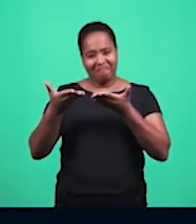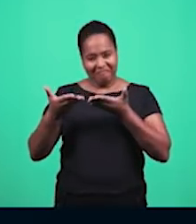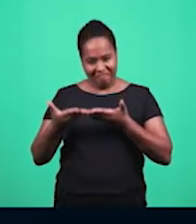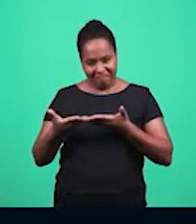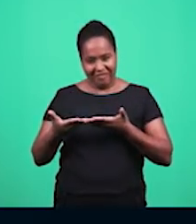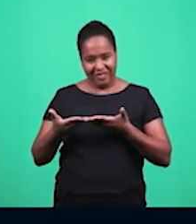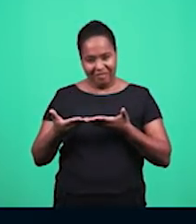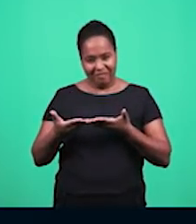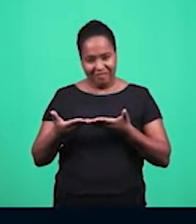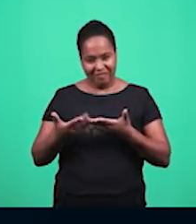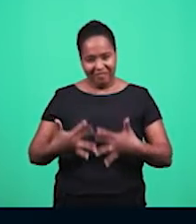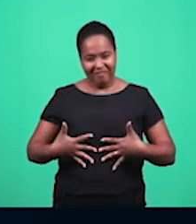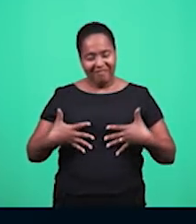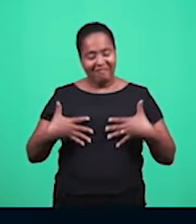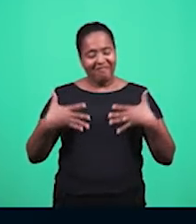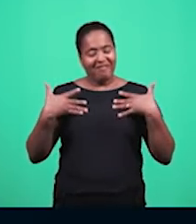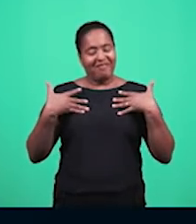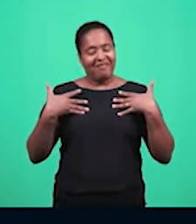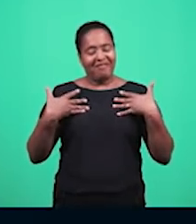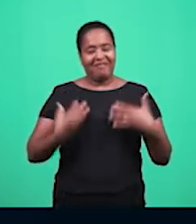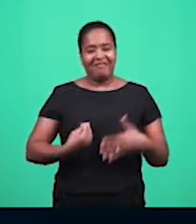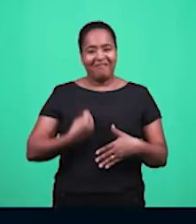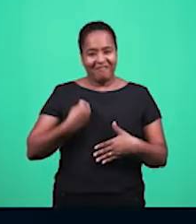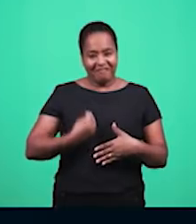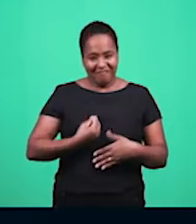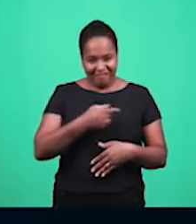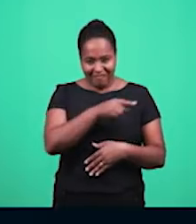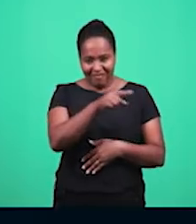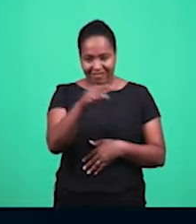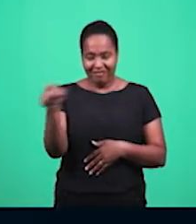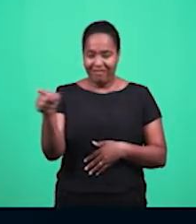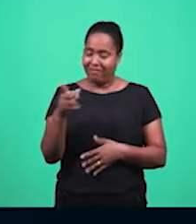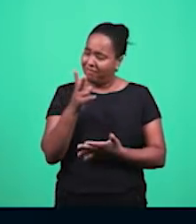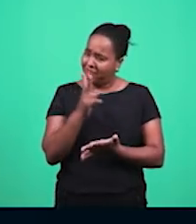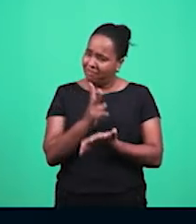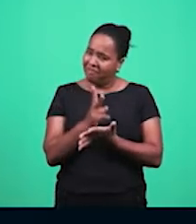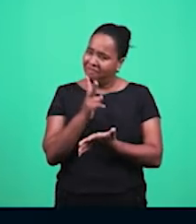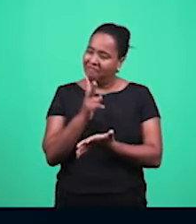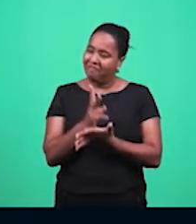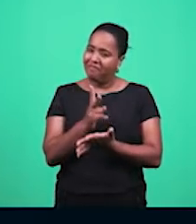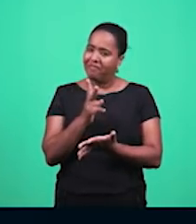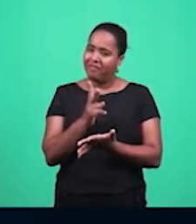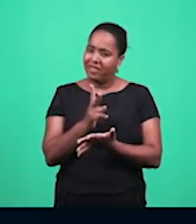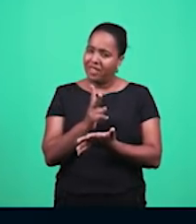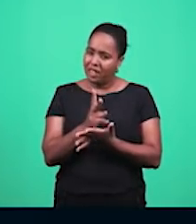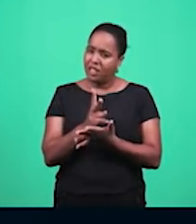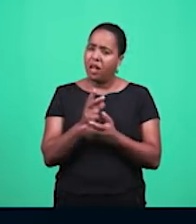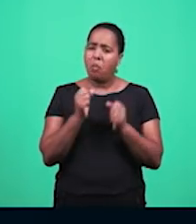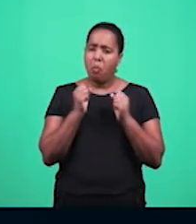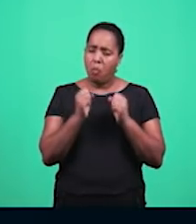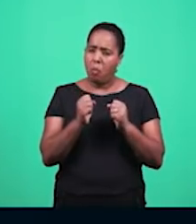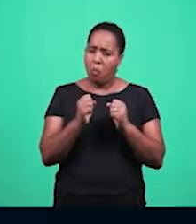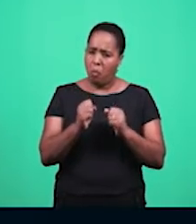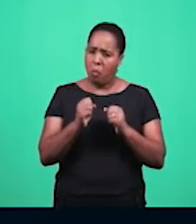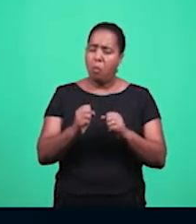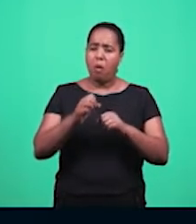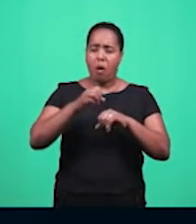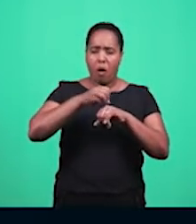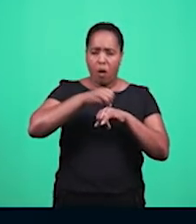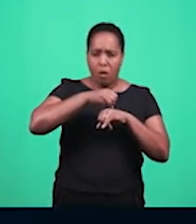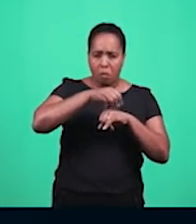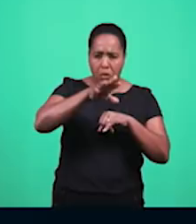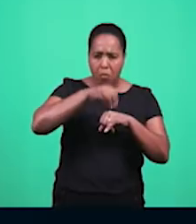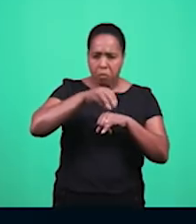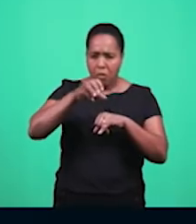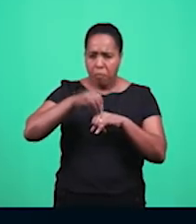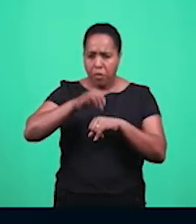bienvenidas y decirles que estamos honrados con su presencia y siempre podrán participar con nosotros